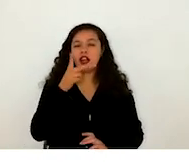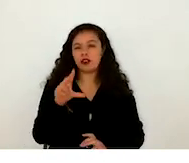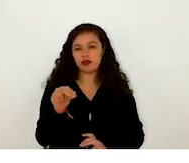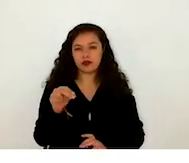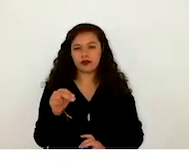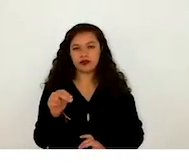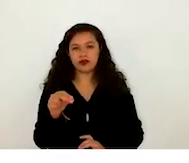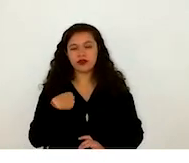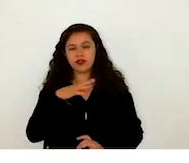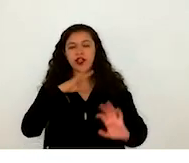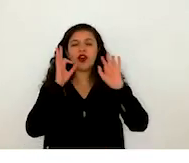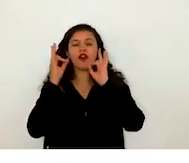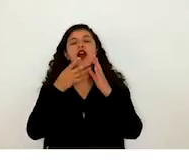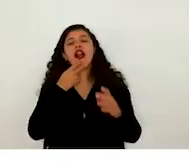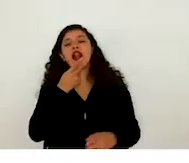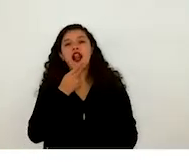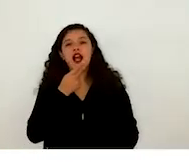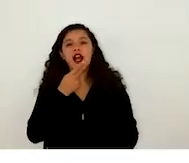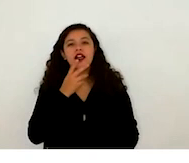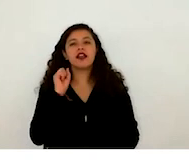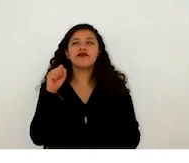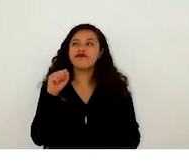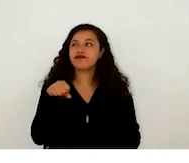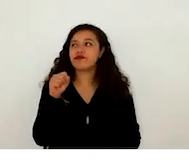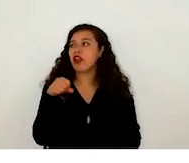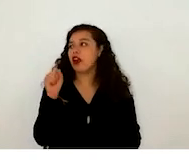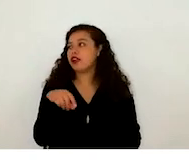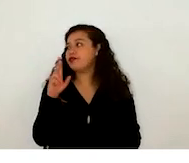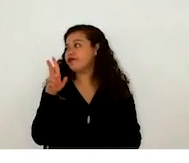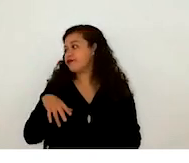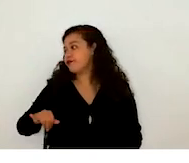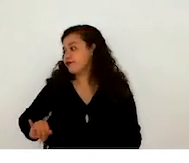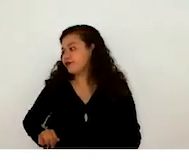momento de cuando estamos hablando a alguien así ajá e interesante